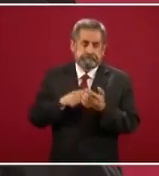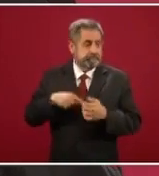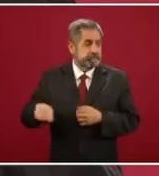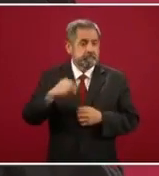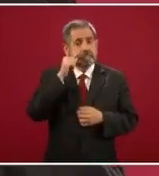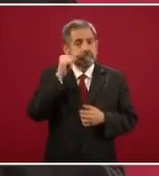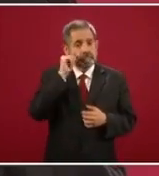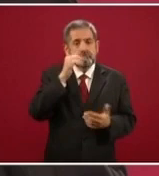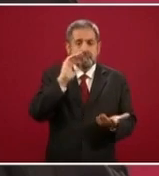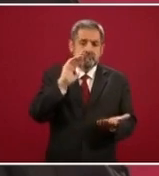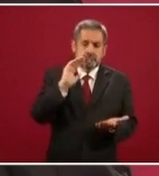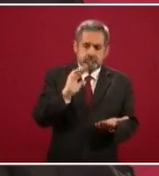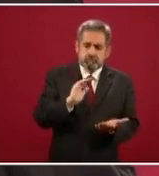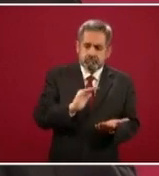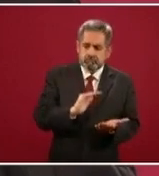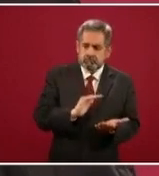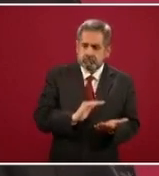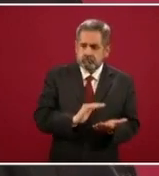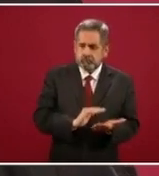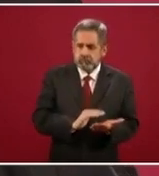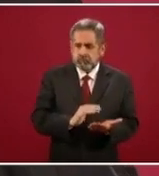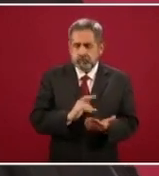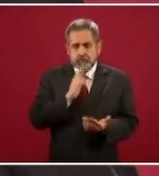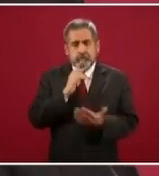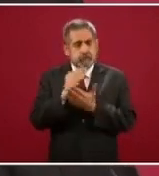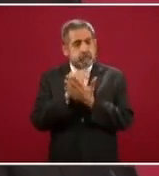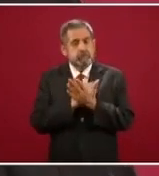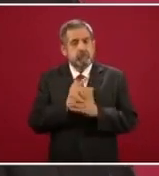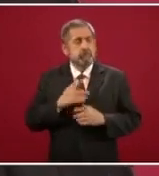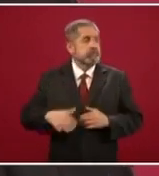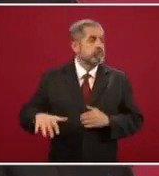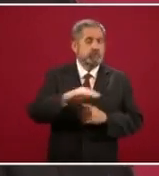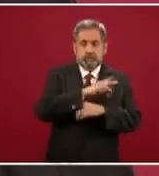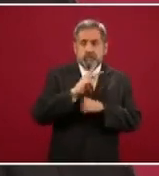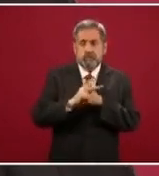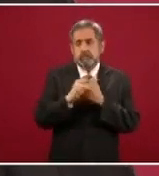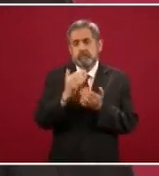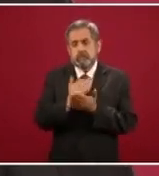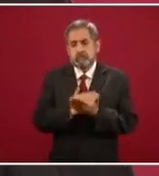bajó en el país